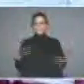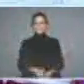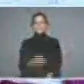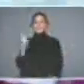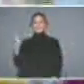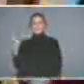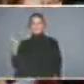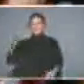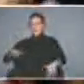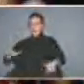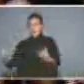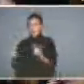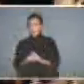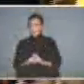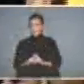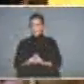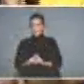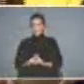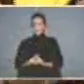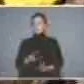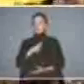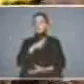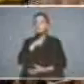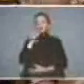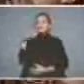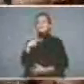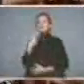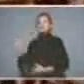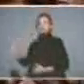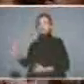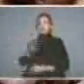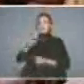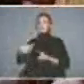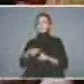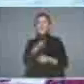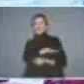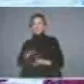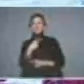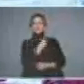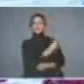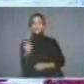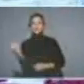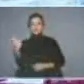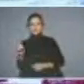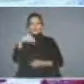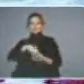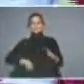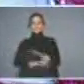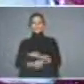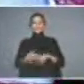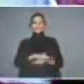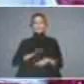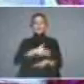Pablito se va a quedar aquí con nosotros porque esta es su voz y es la voz de miles y miles de niños que están practicando fútbol base. Para todos